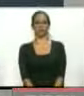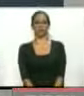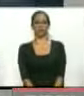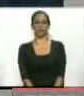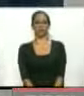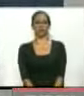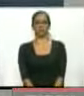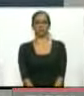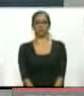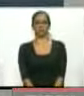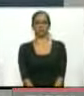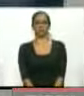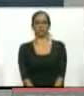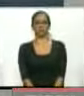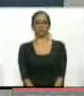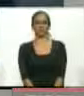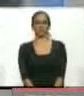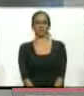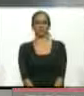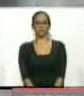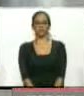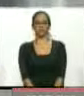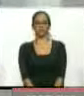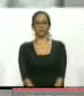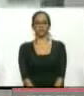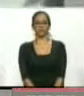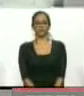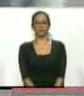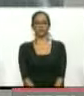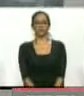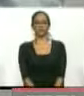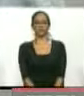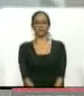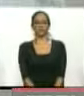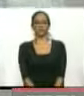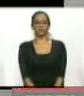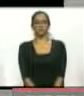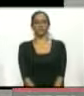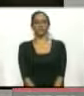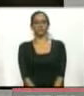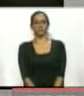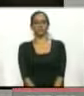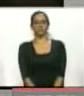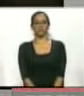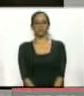la historia volvía a ser distinta